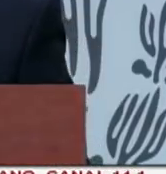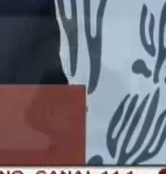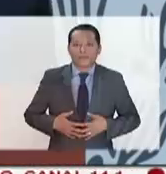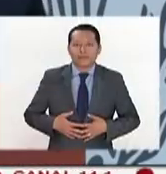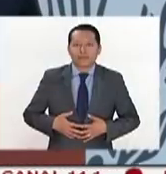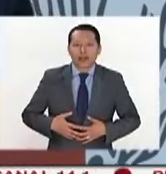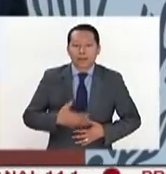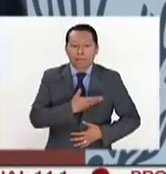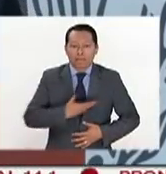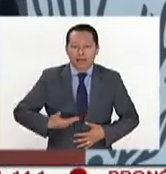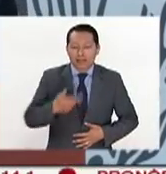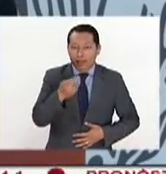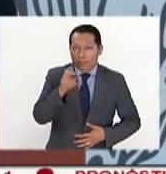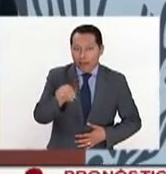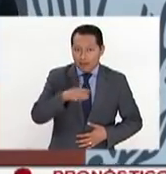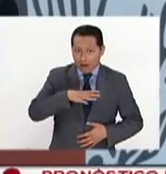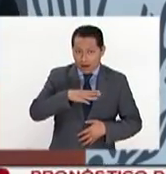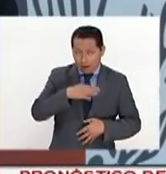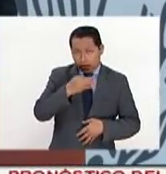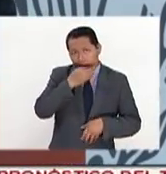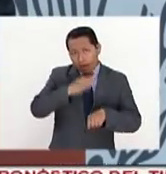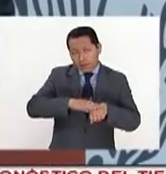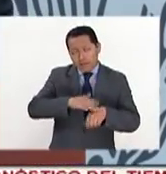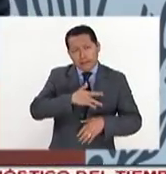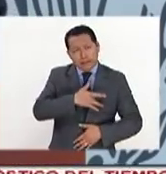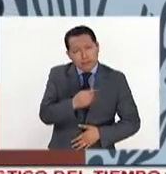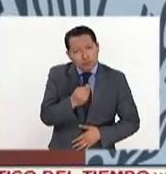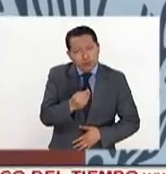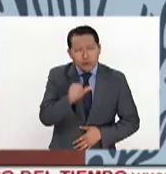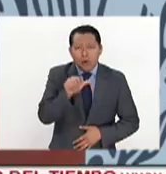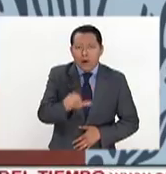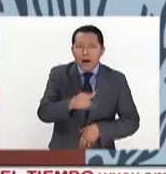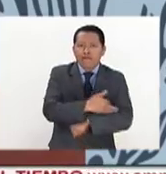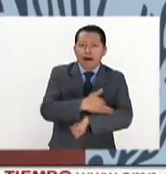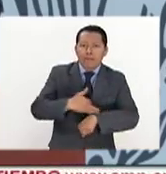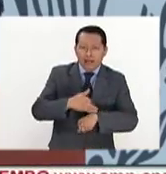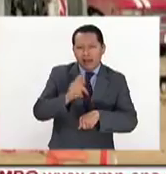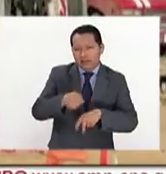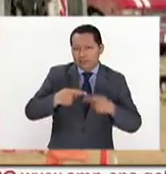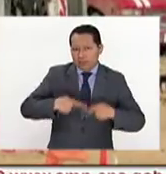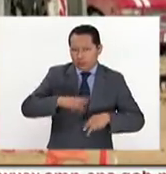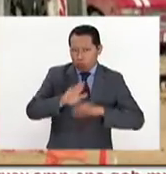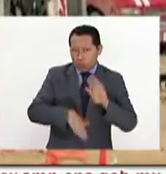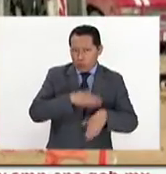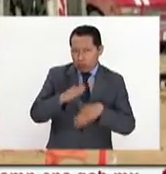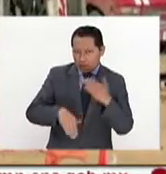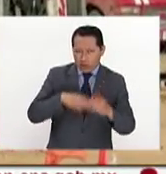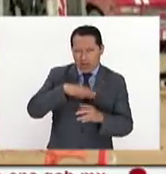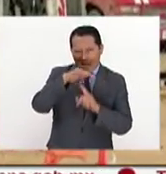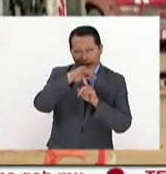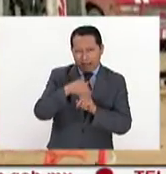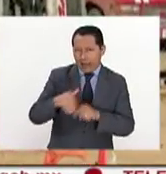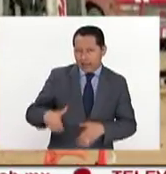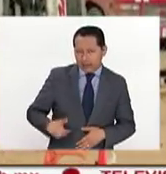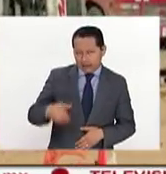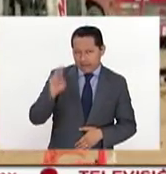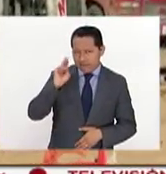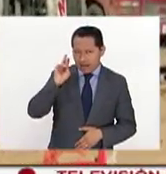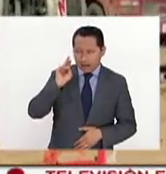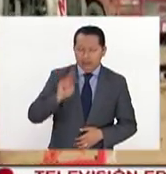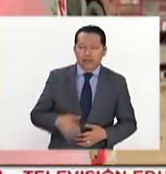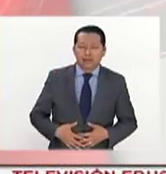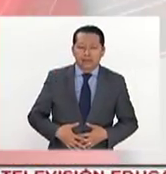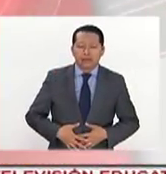El presidente Enrique Peña Nieto expresó sus condolencias a los familiares de las víctimas del accidente aéreo en Oaxaca del pasado